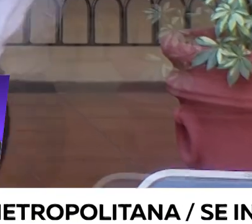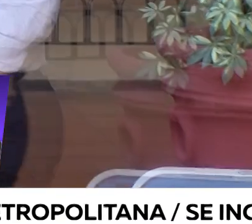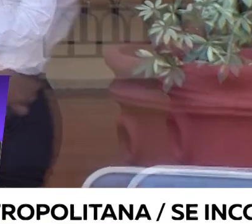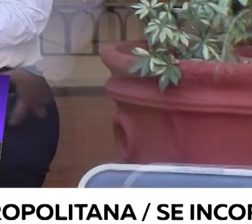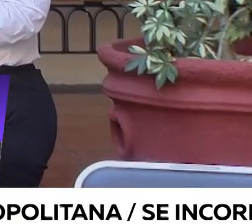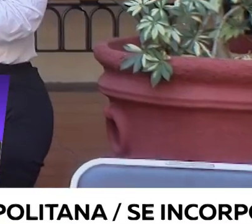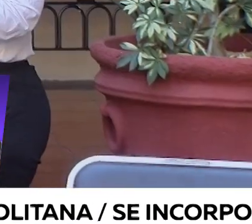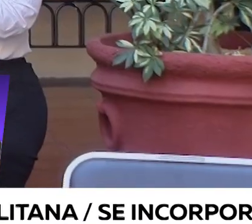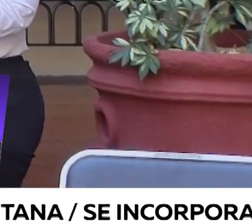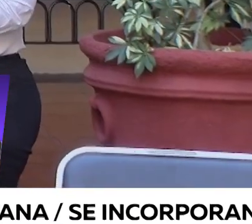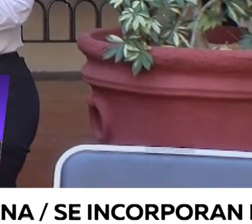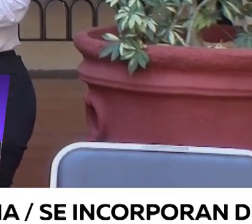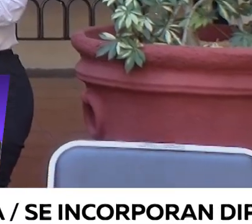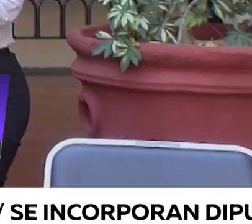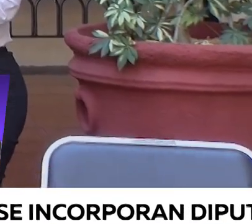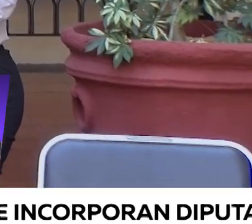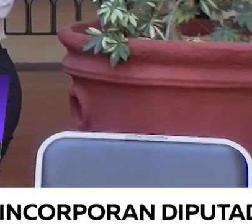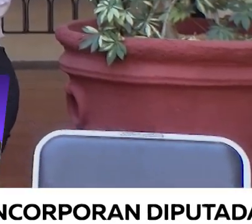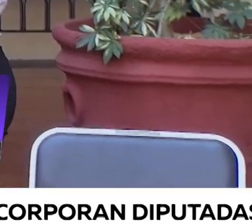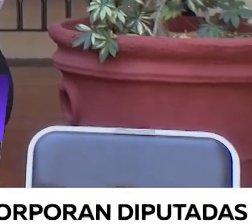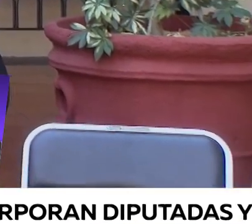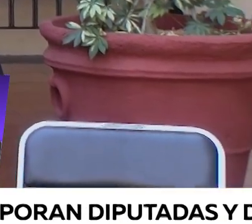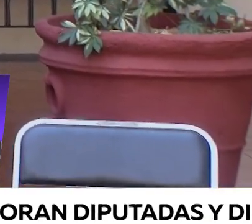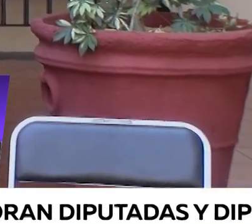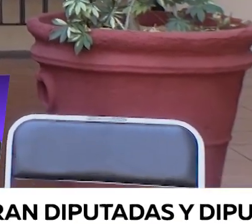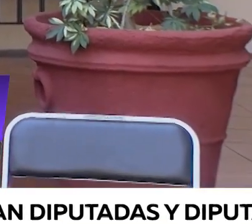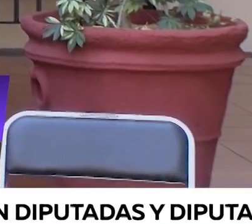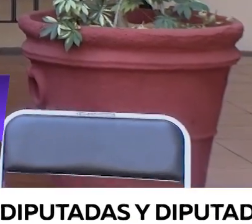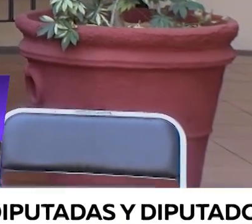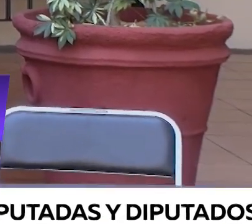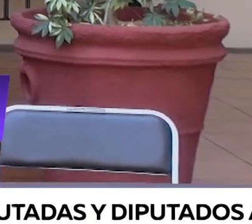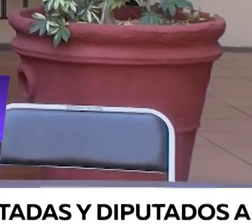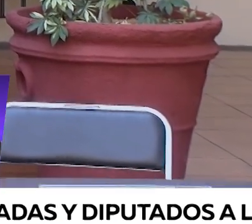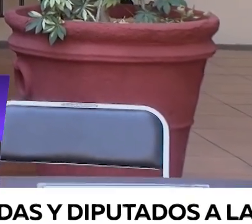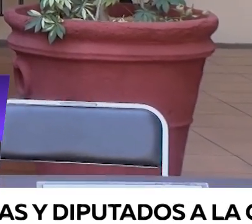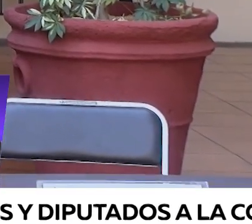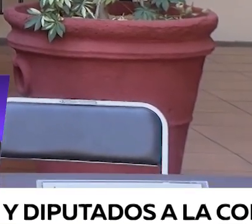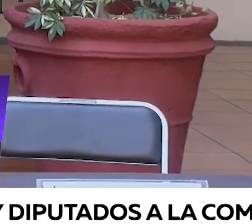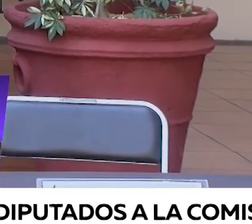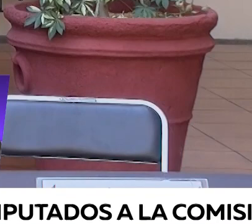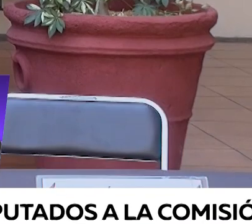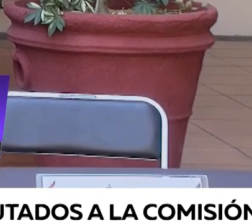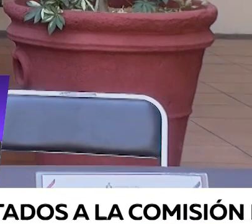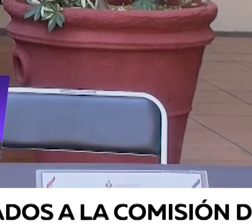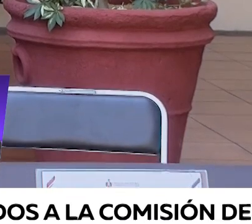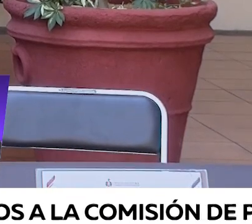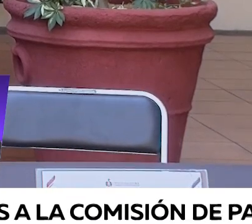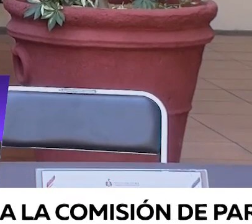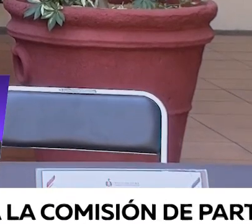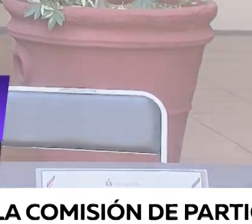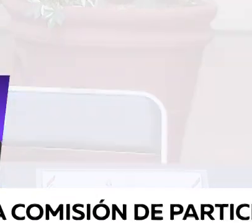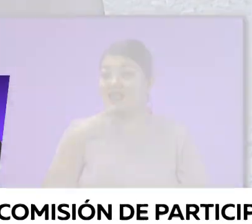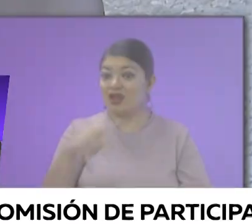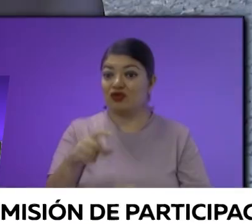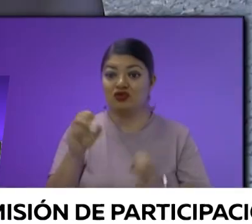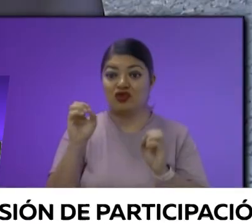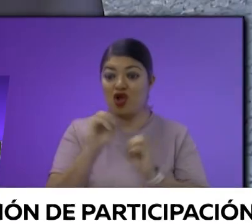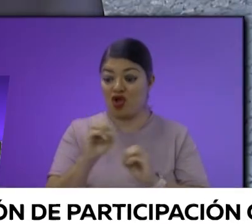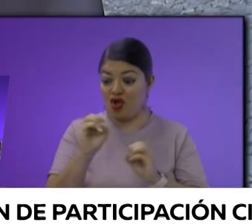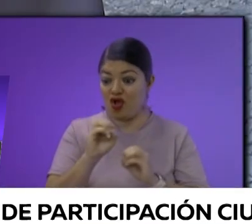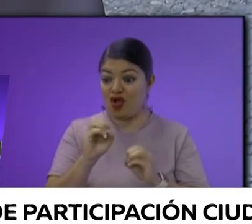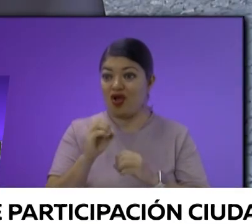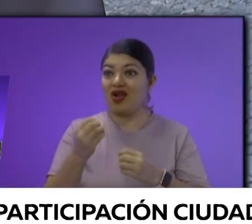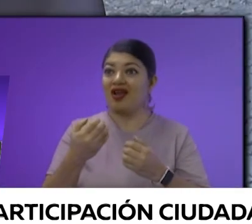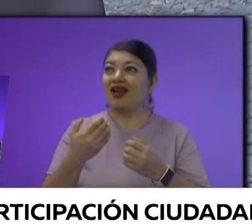el director Manuel Maciel Saldierna de la Escuela Secundaria 56 Mixta Juana de Asbaje, después de realizar una demanda